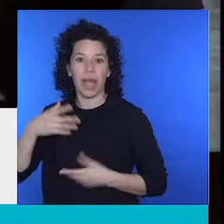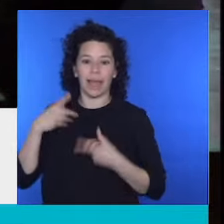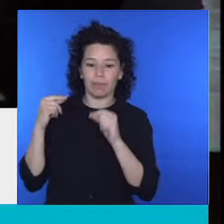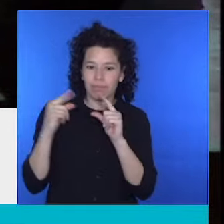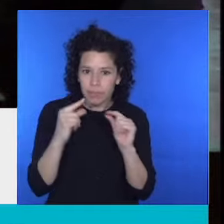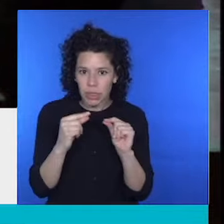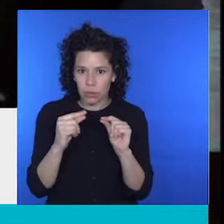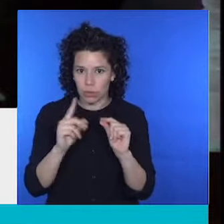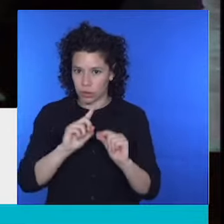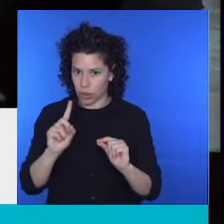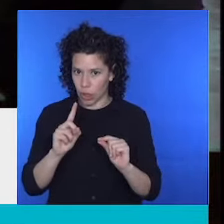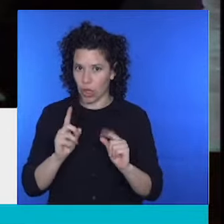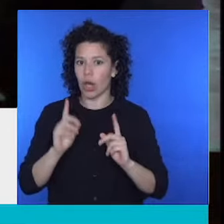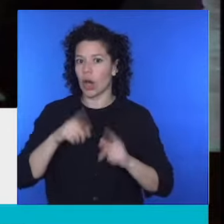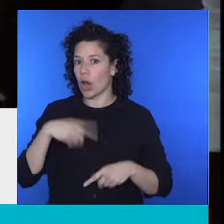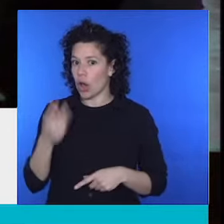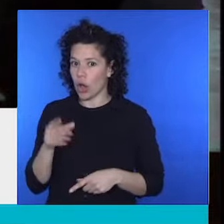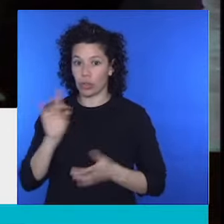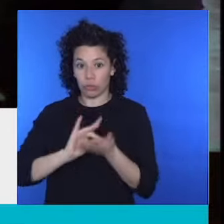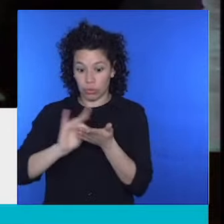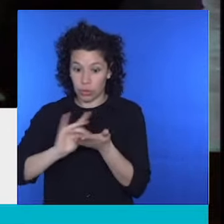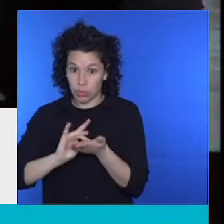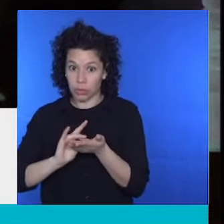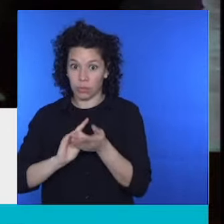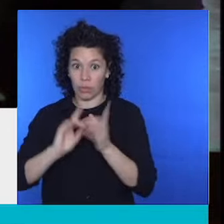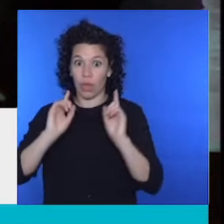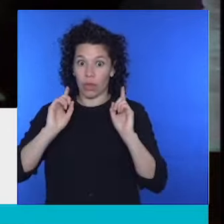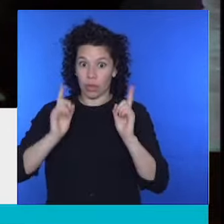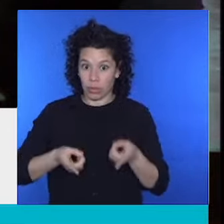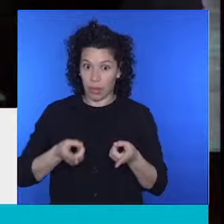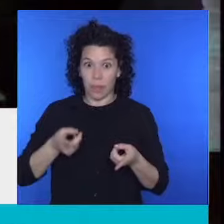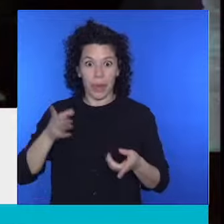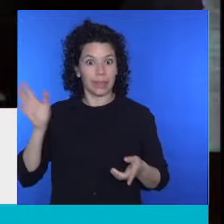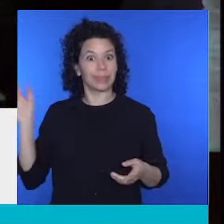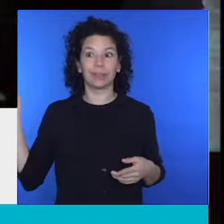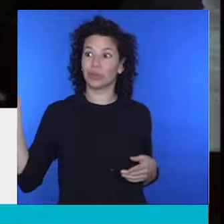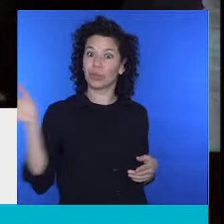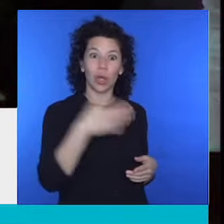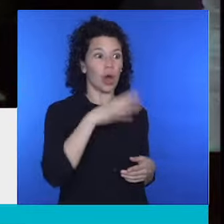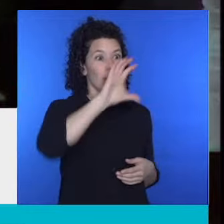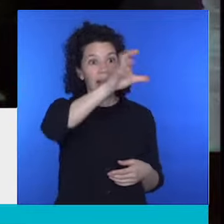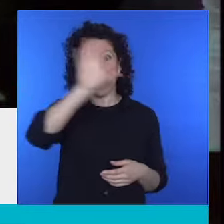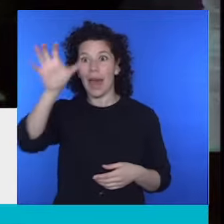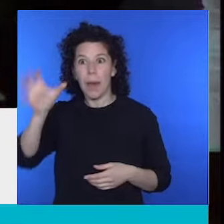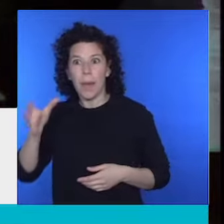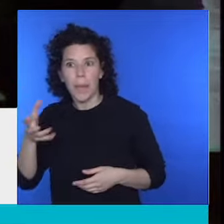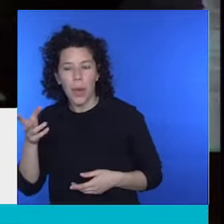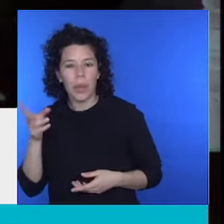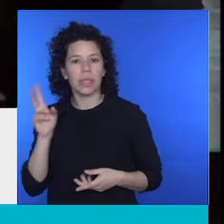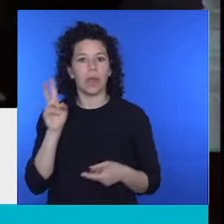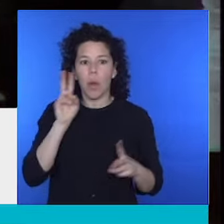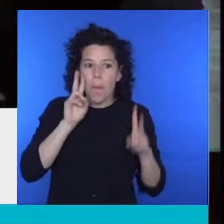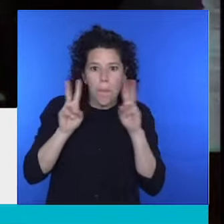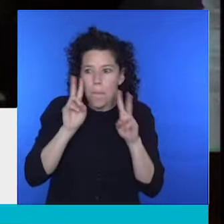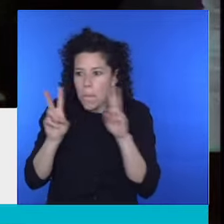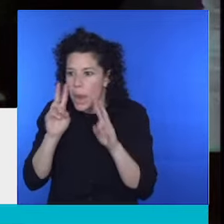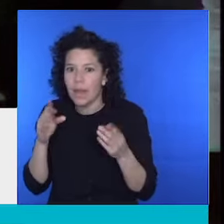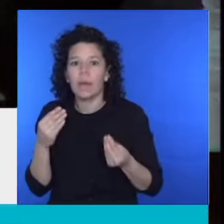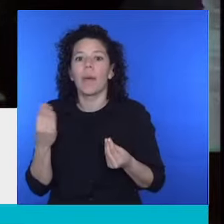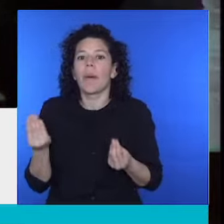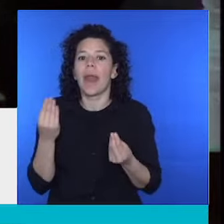bien lo decían los diputados prop opinantes están todas las provincias viendo Qué beneficios Qué beneficios